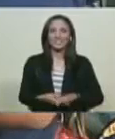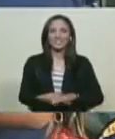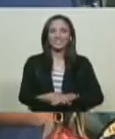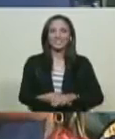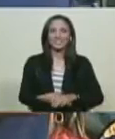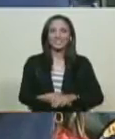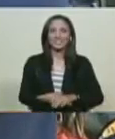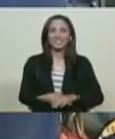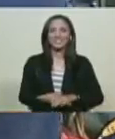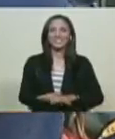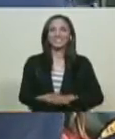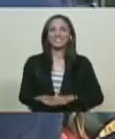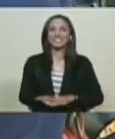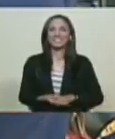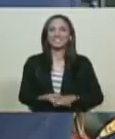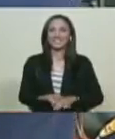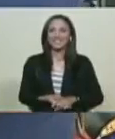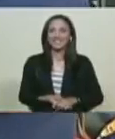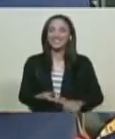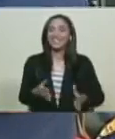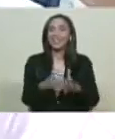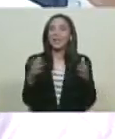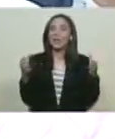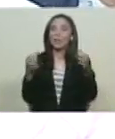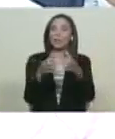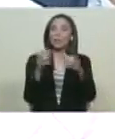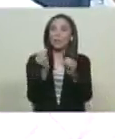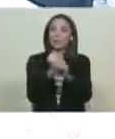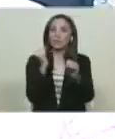nos dice, pues, que la clase obrera,